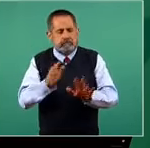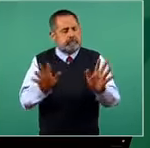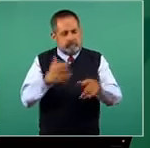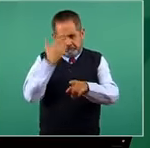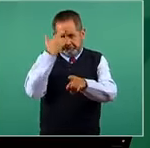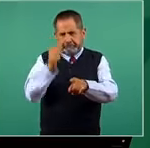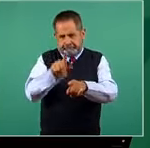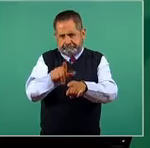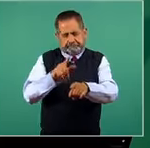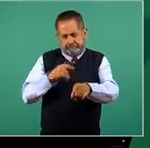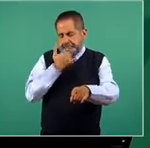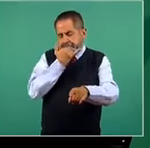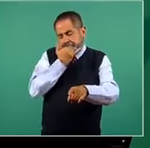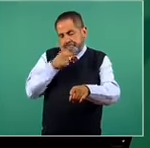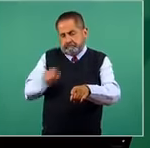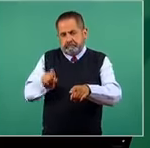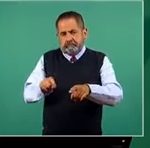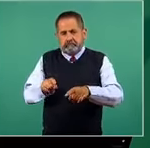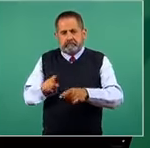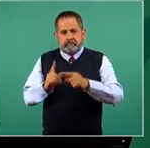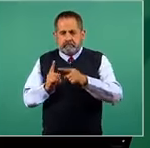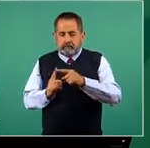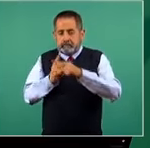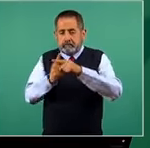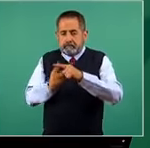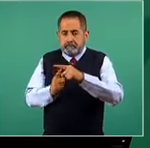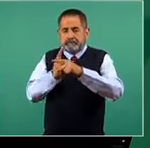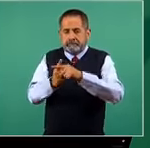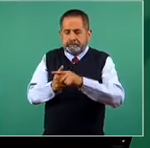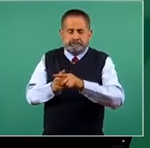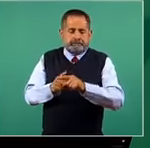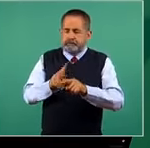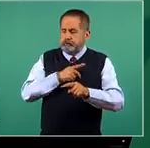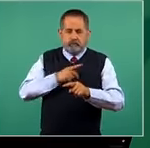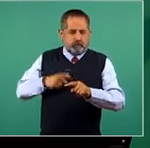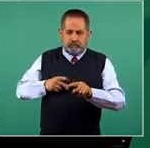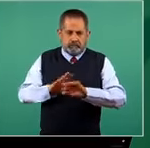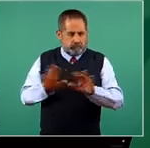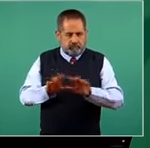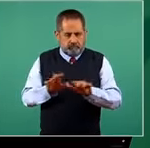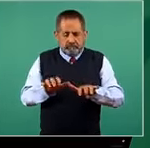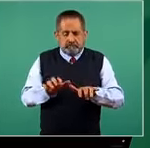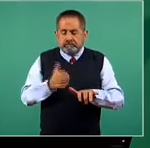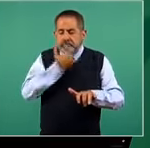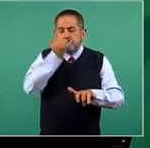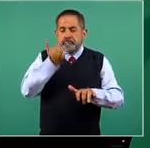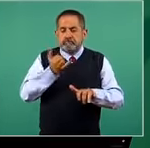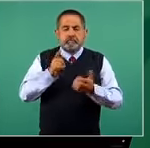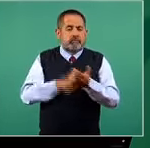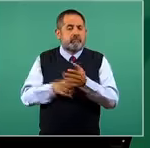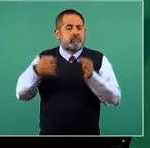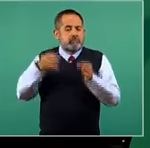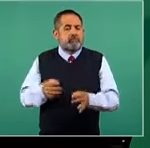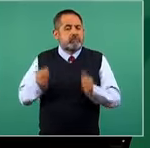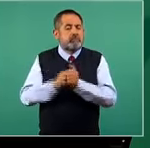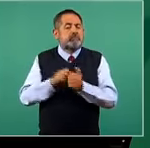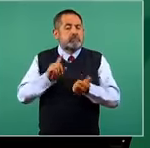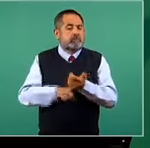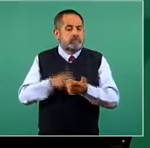Efectivamente, se sumaron dos números que no debían ser sumados, las defunciones confirmadas con